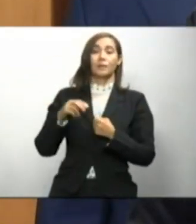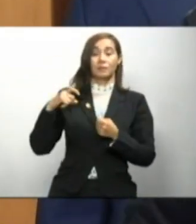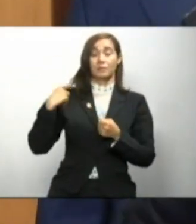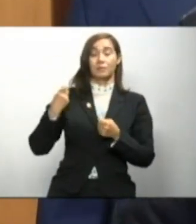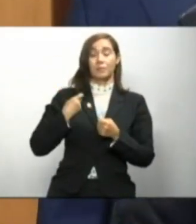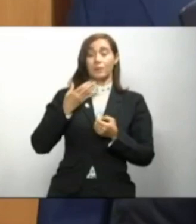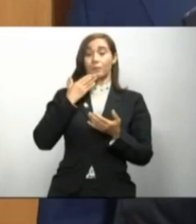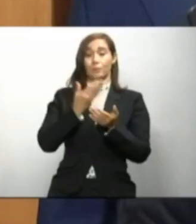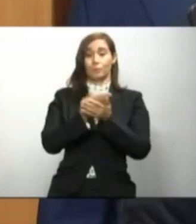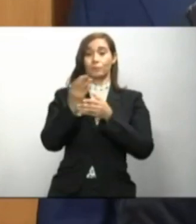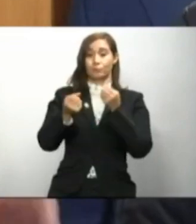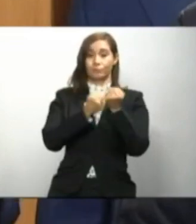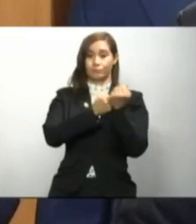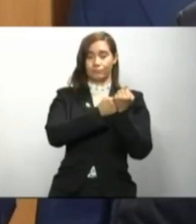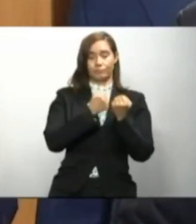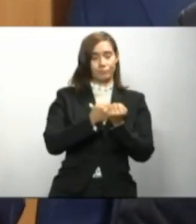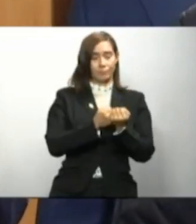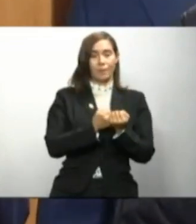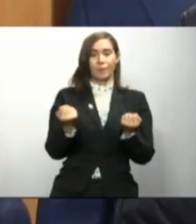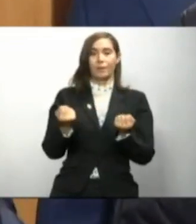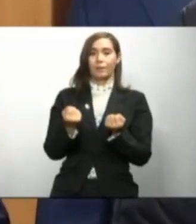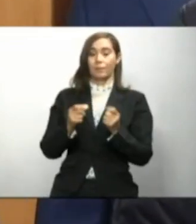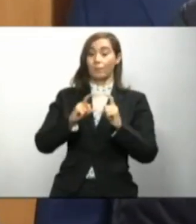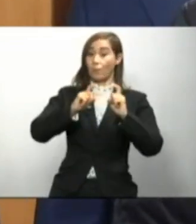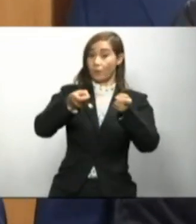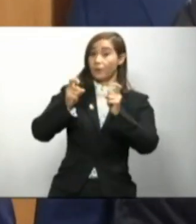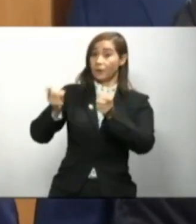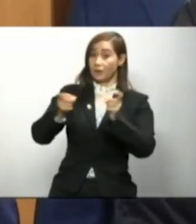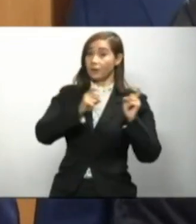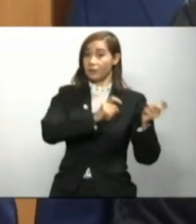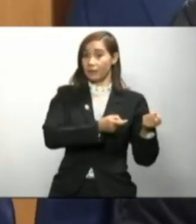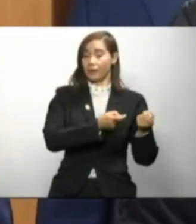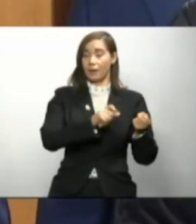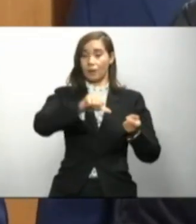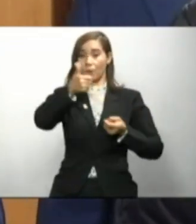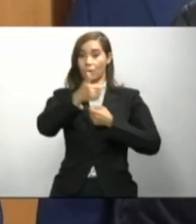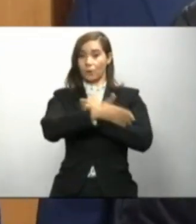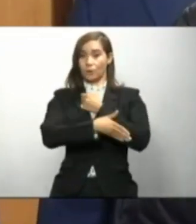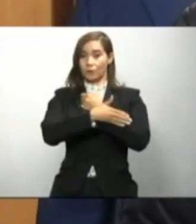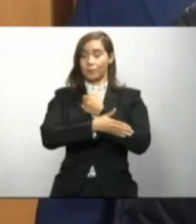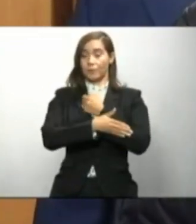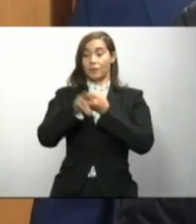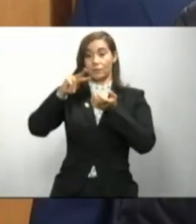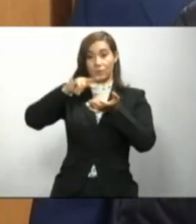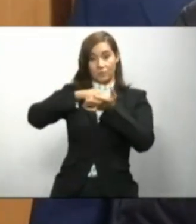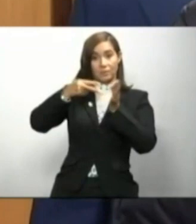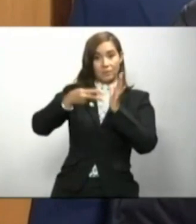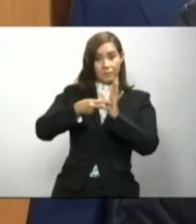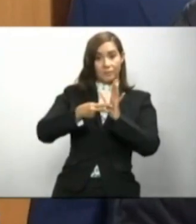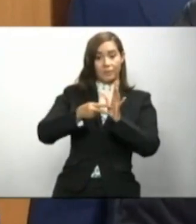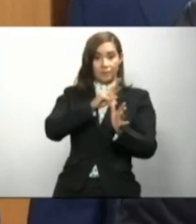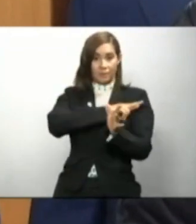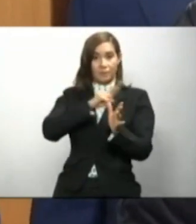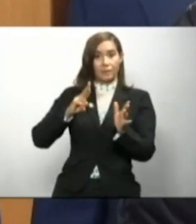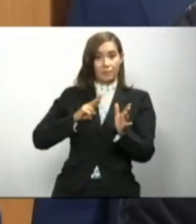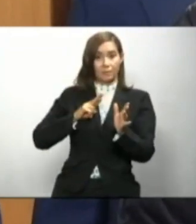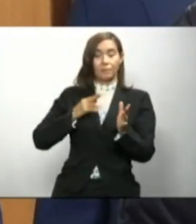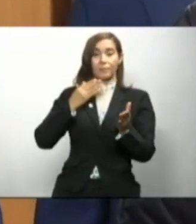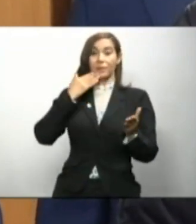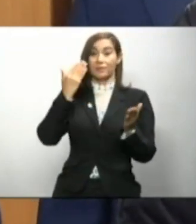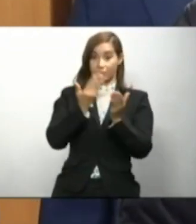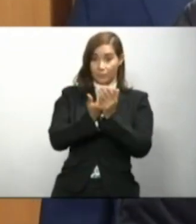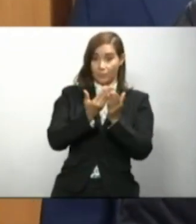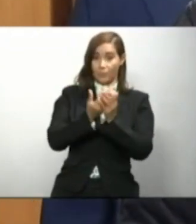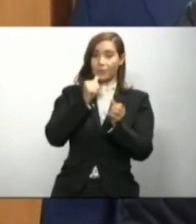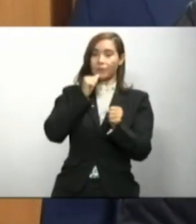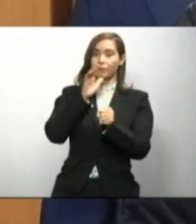españa como en forma de donación en lo cual habla muy bien del reino de españa y de su compromiso también